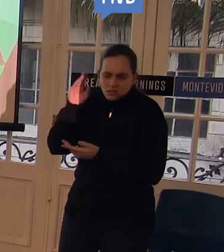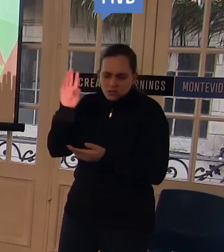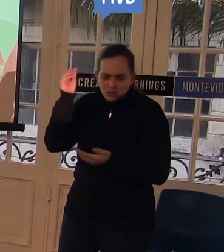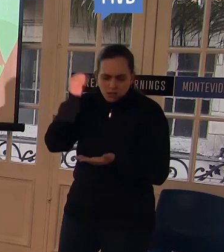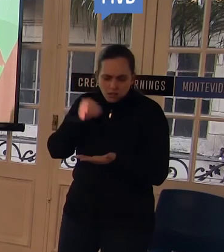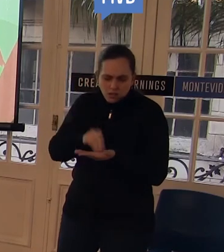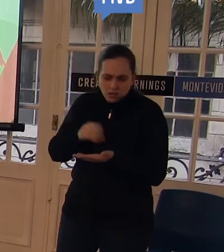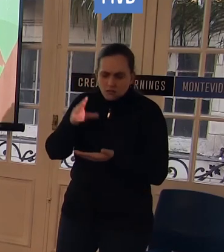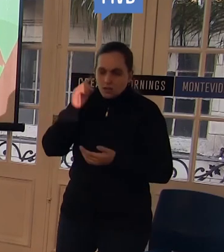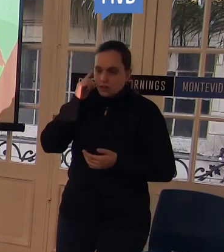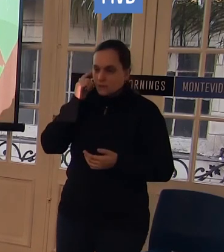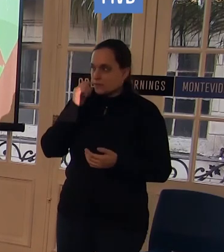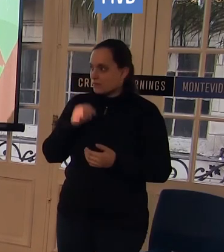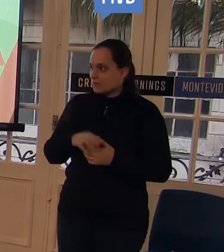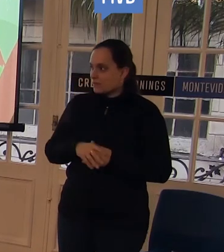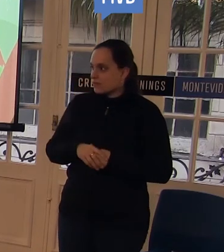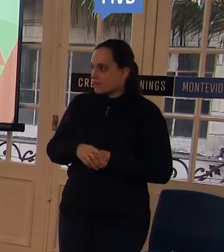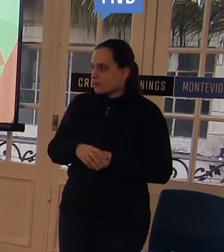un lapso.